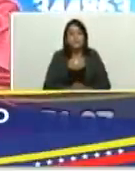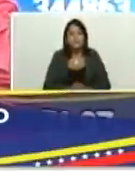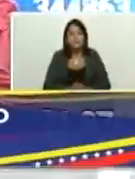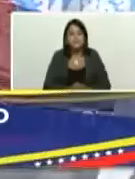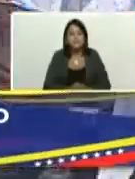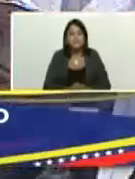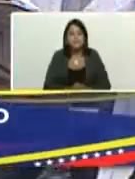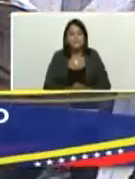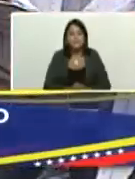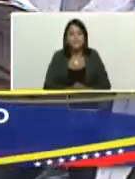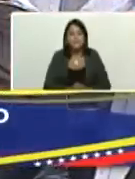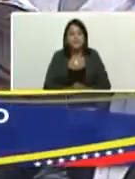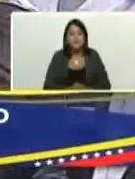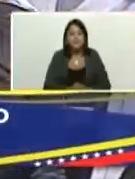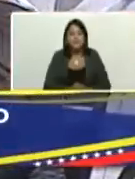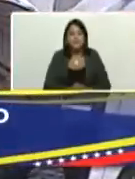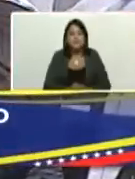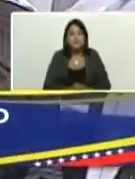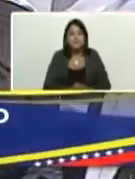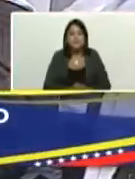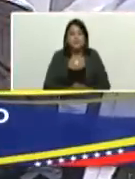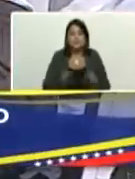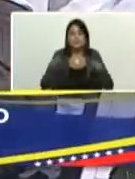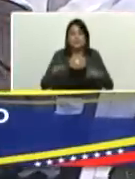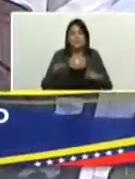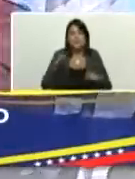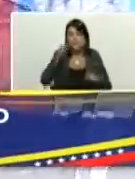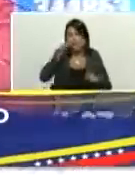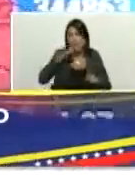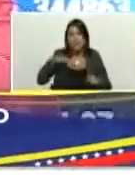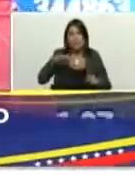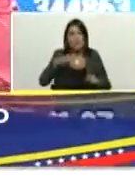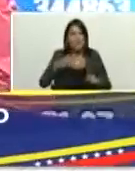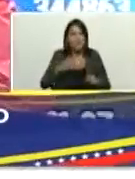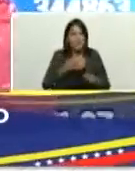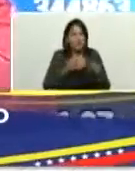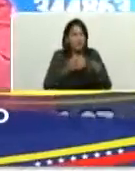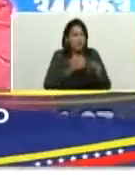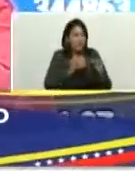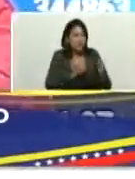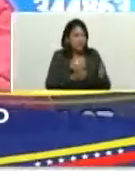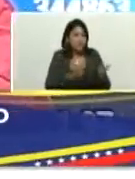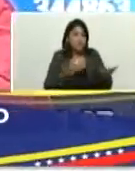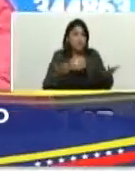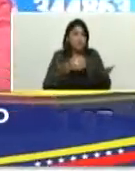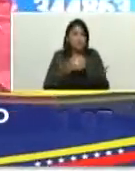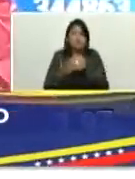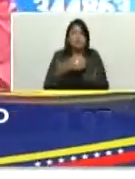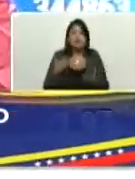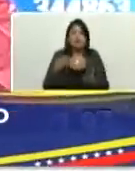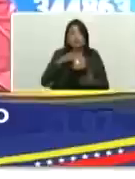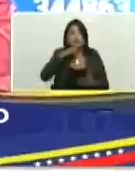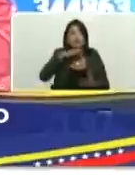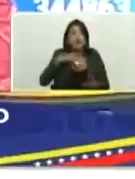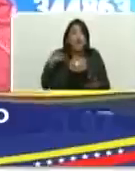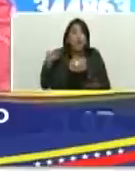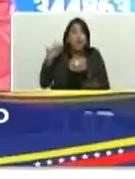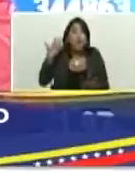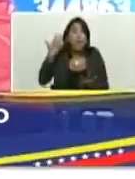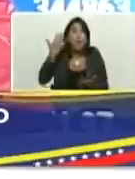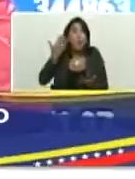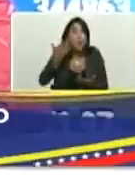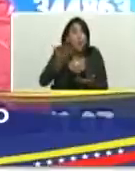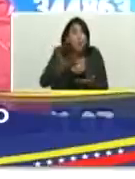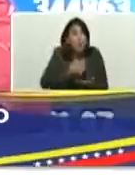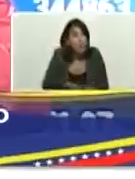Lo que nosotros somos como pueblo es producto de un proceso histórico de forja,